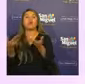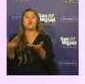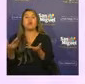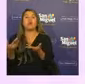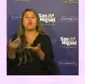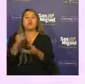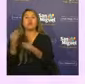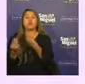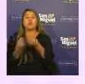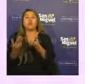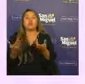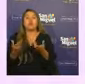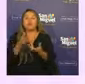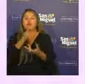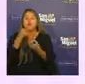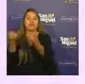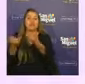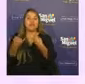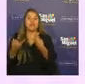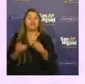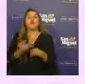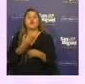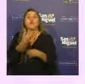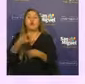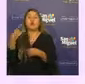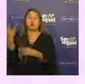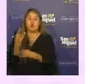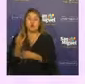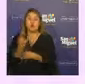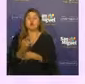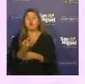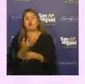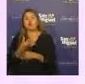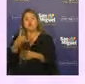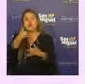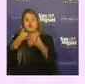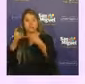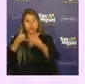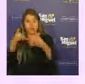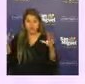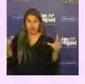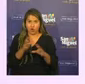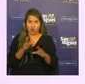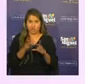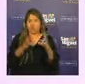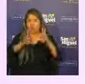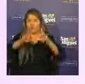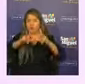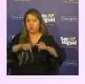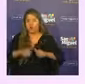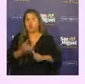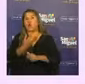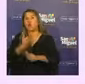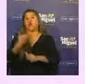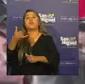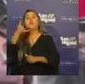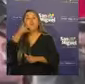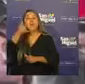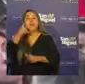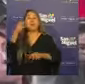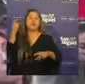cuántas urgencias o cuántas llamadas eran de violencia intrafamiliar, cuántas llamadas eran de robos, qué tipo